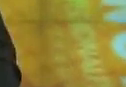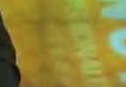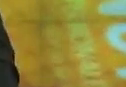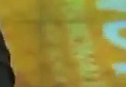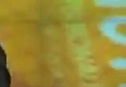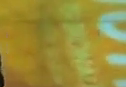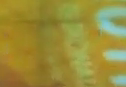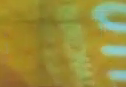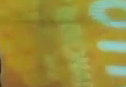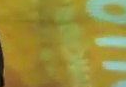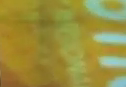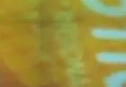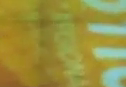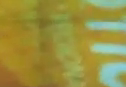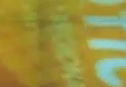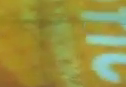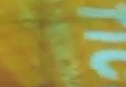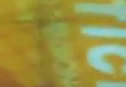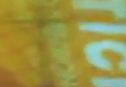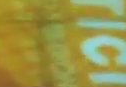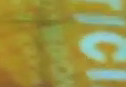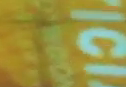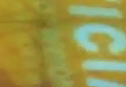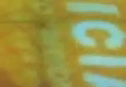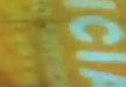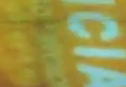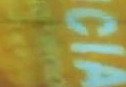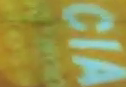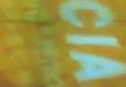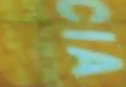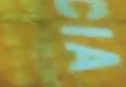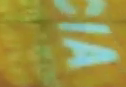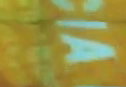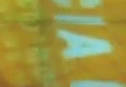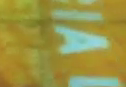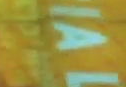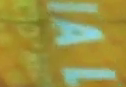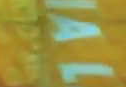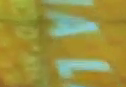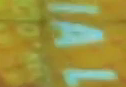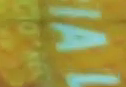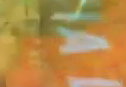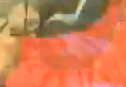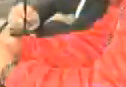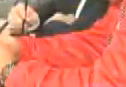en a esta hora nos conectamos con la actividad que dirige el presidente de la república adelante